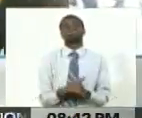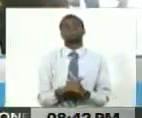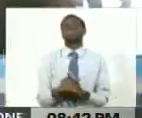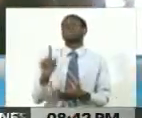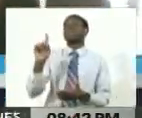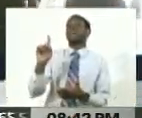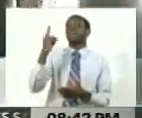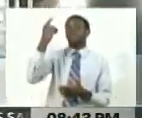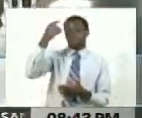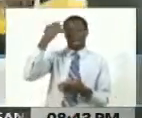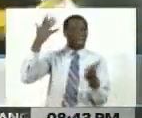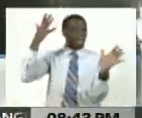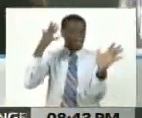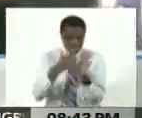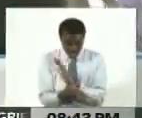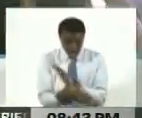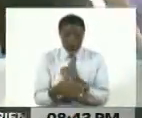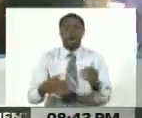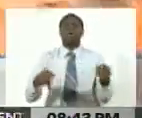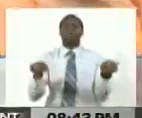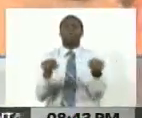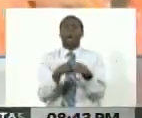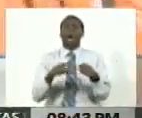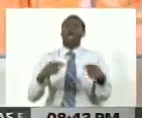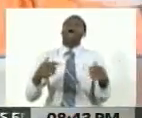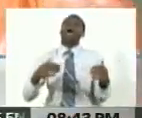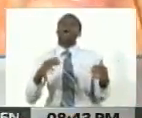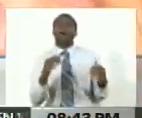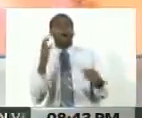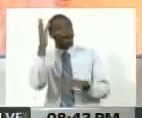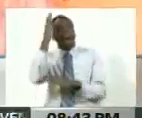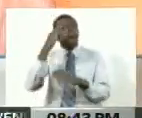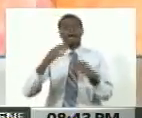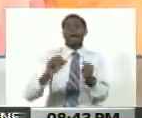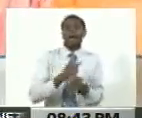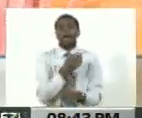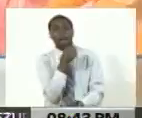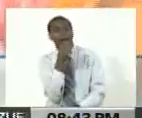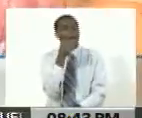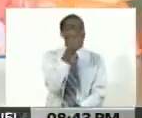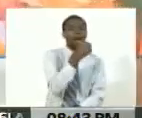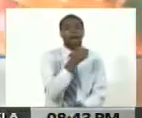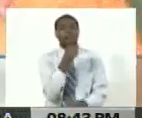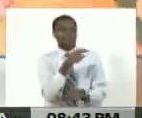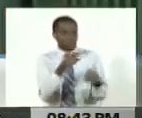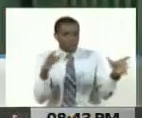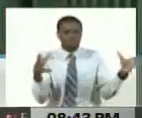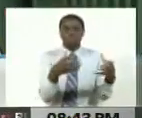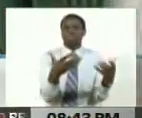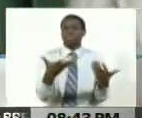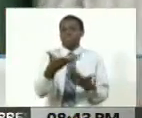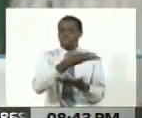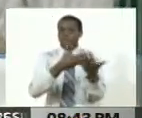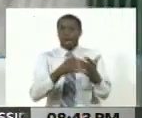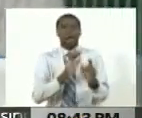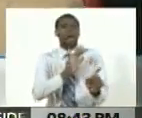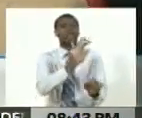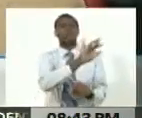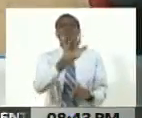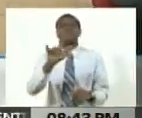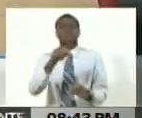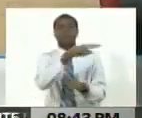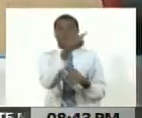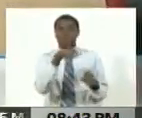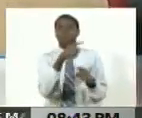alzar la voz las diferentes instituciones, tanto públicas como privadas, garantizaran la generación de acciones para ayudar a más de 80